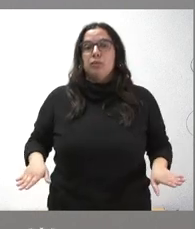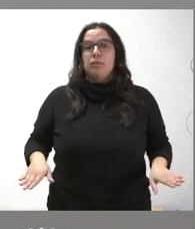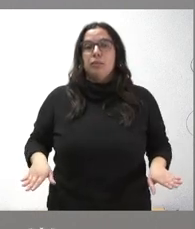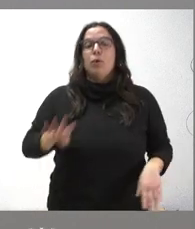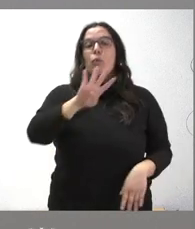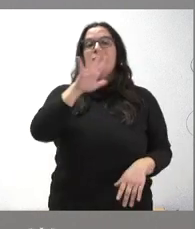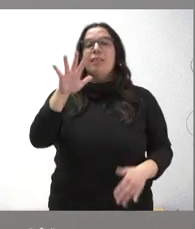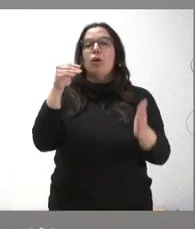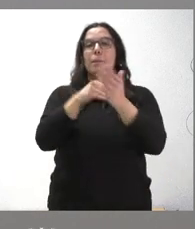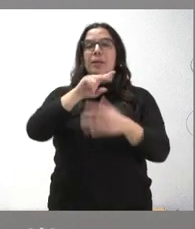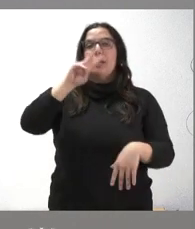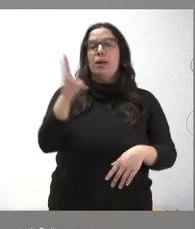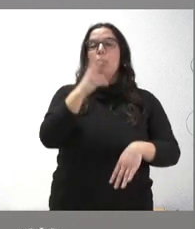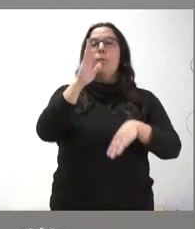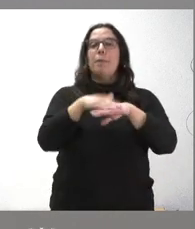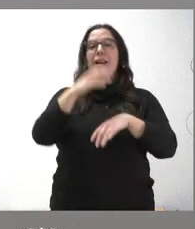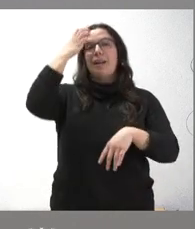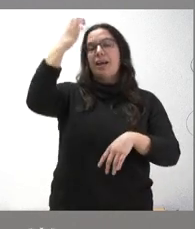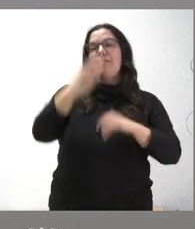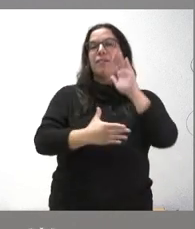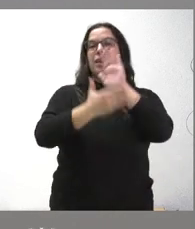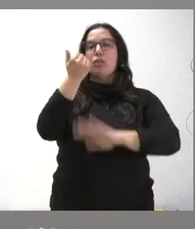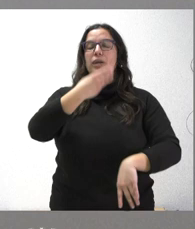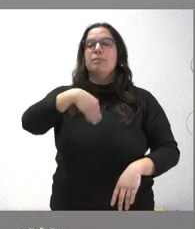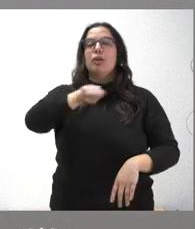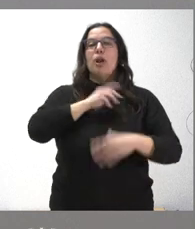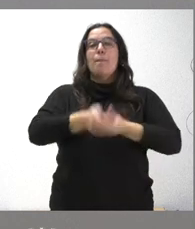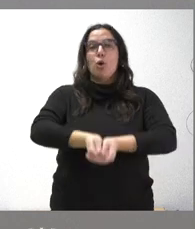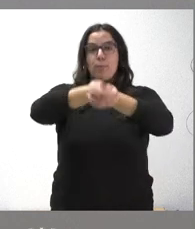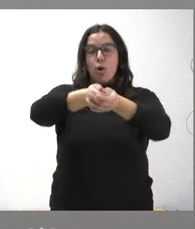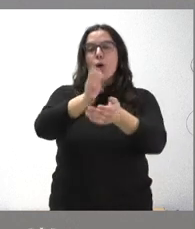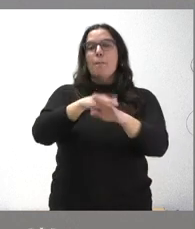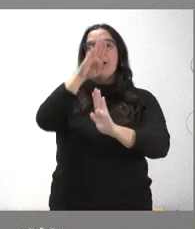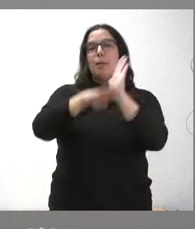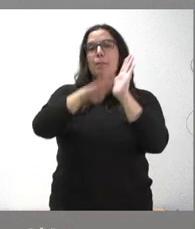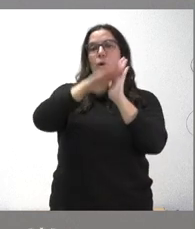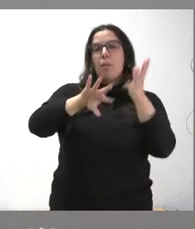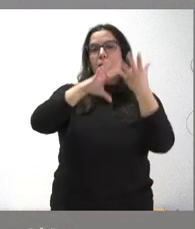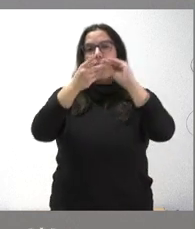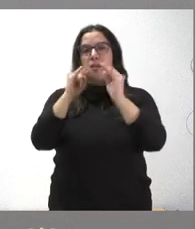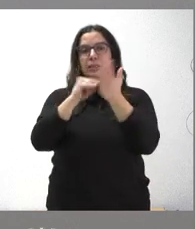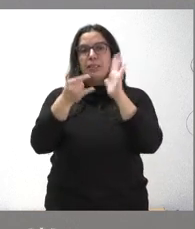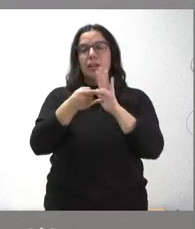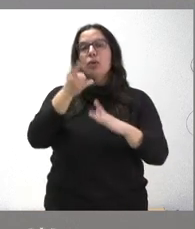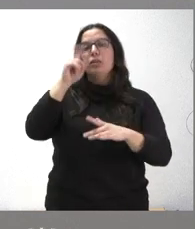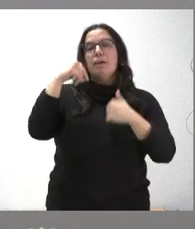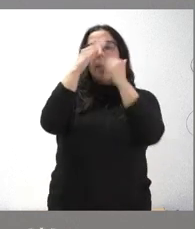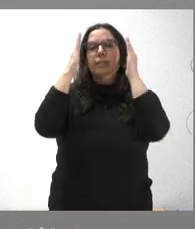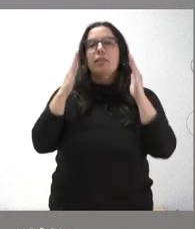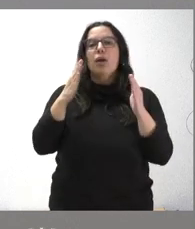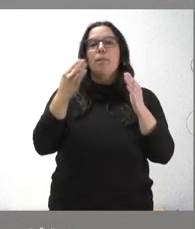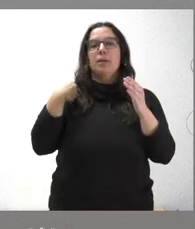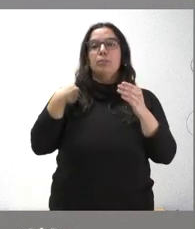45,000 para la real federación española de voleibol para el programa de tecnificación y atender al perfeccionamiento de